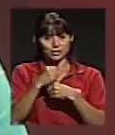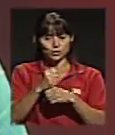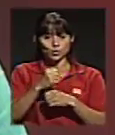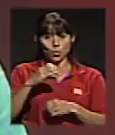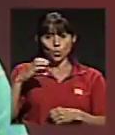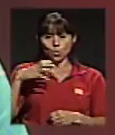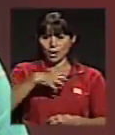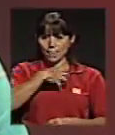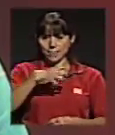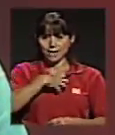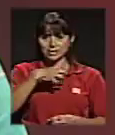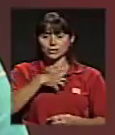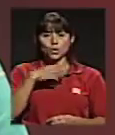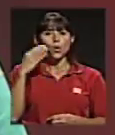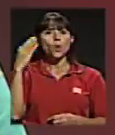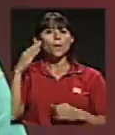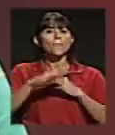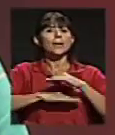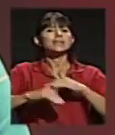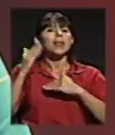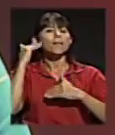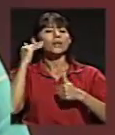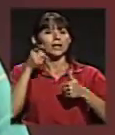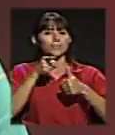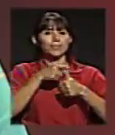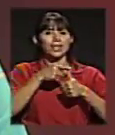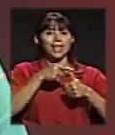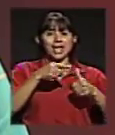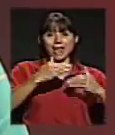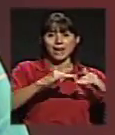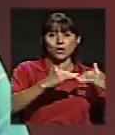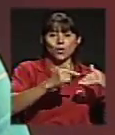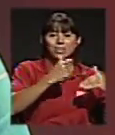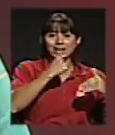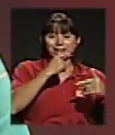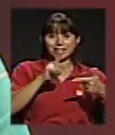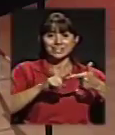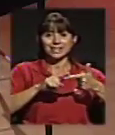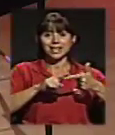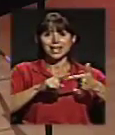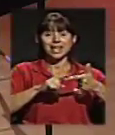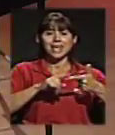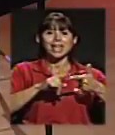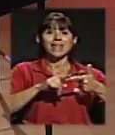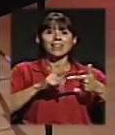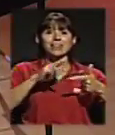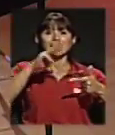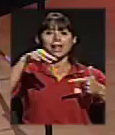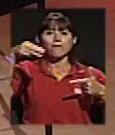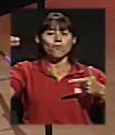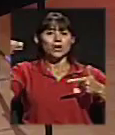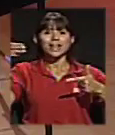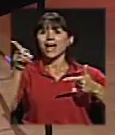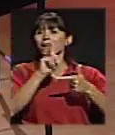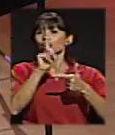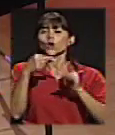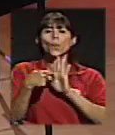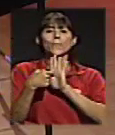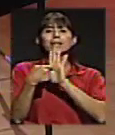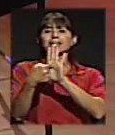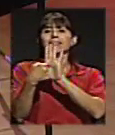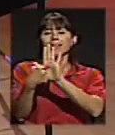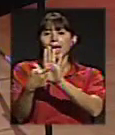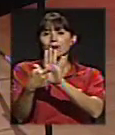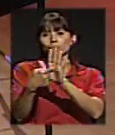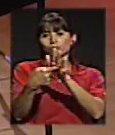que el Corte Inglés ni Telefónica presentaron, como dice el cartel o la cláusula, que tenían que